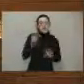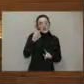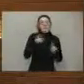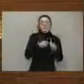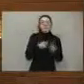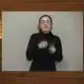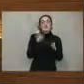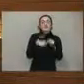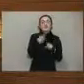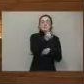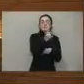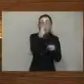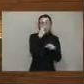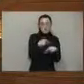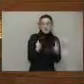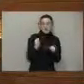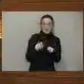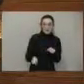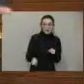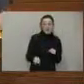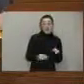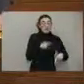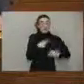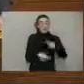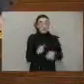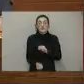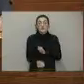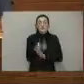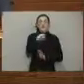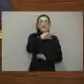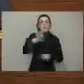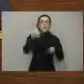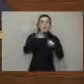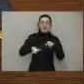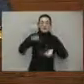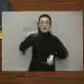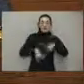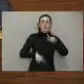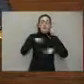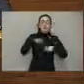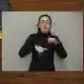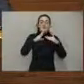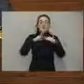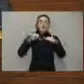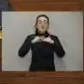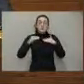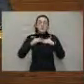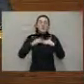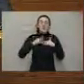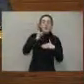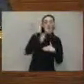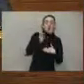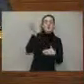referencia distintos precios públicos y, en consecuencia, generándose una deuda diferente en función de que el usuario tuviese o no